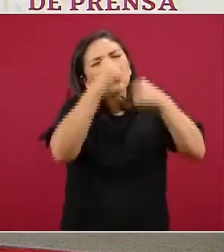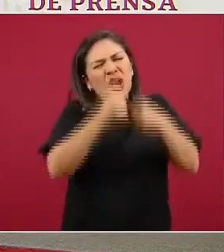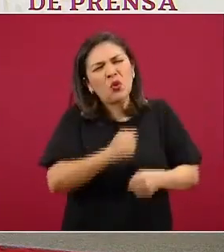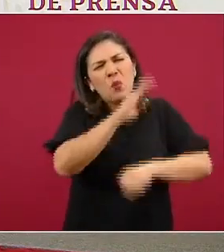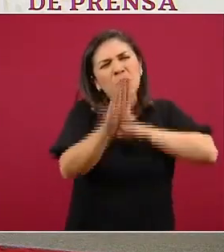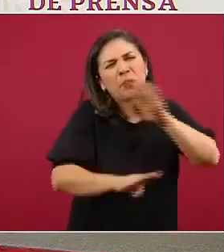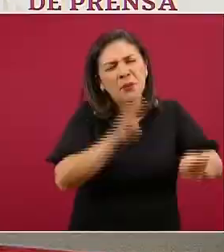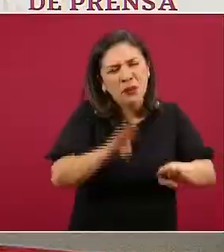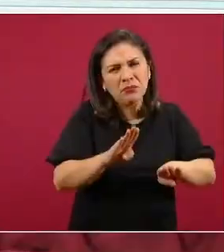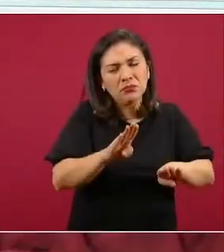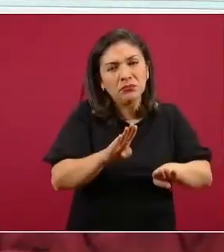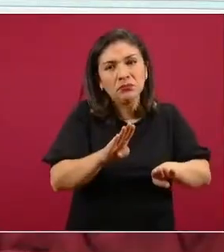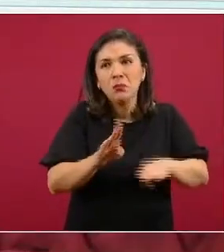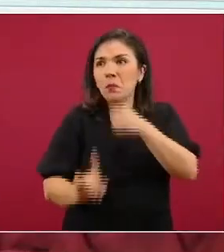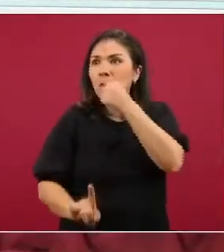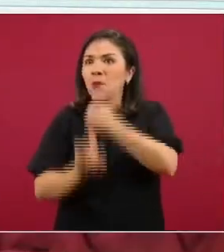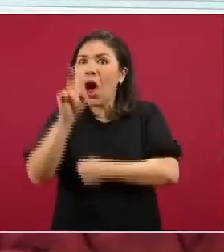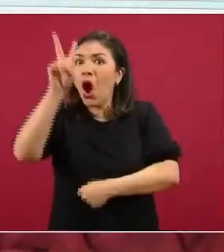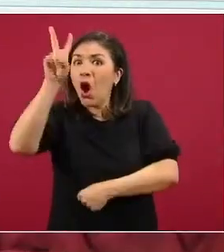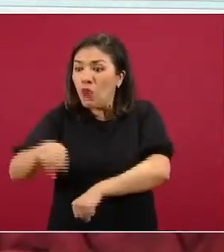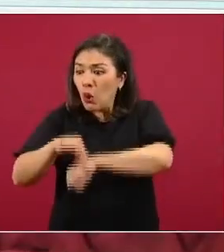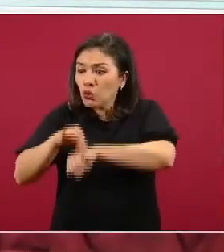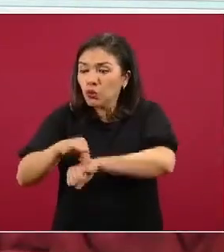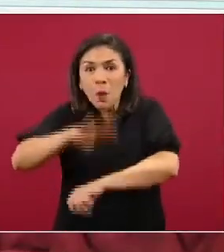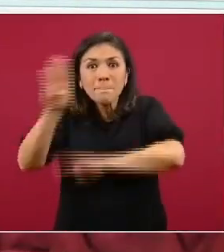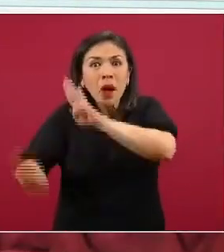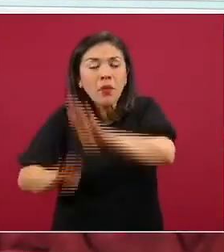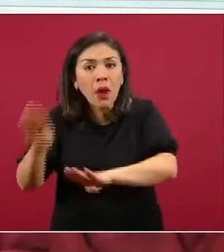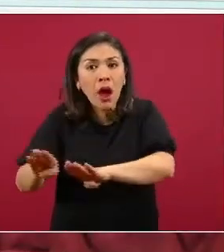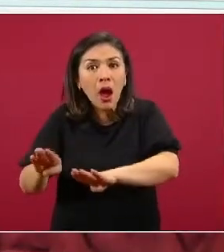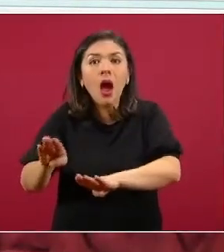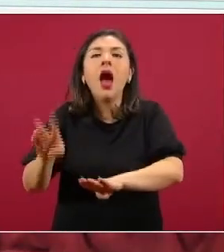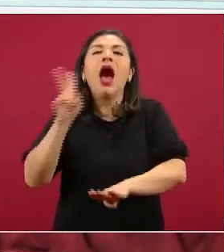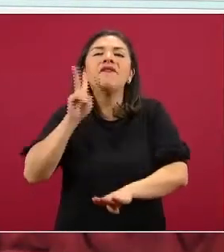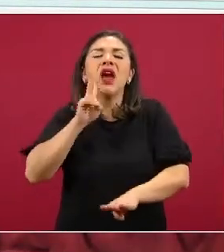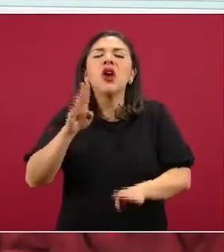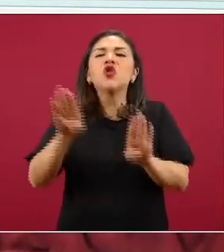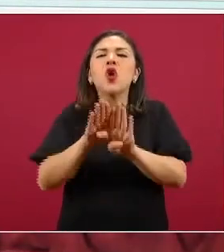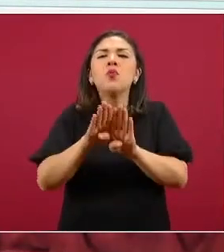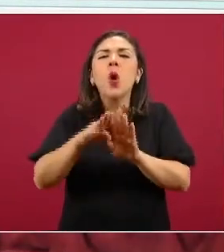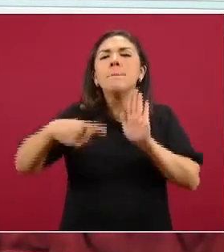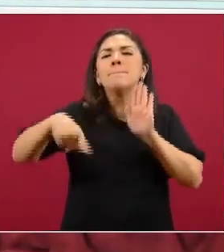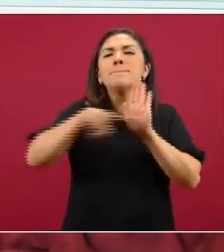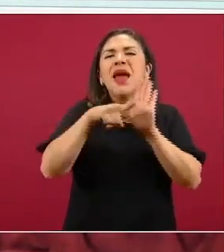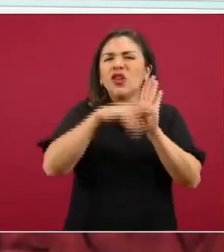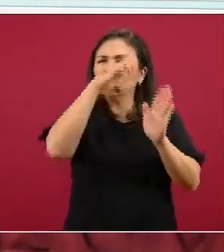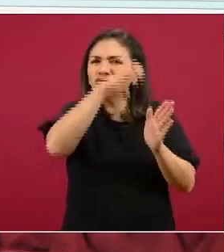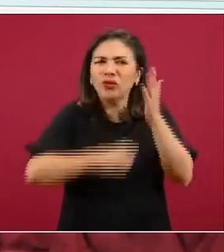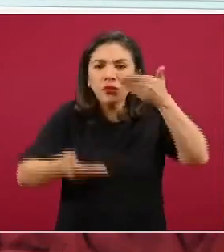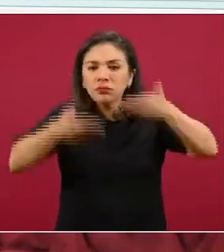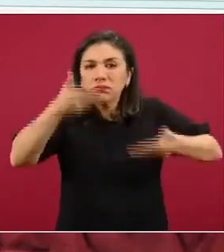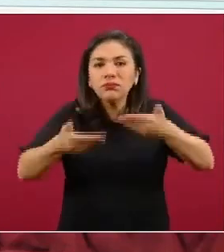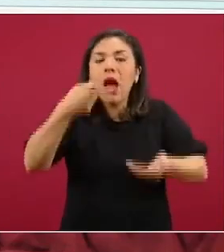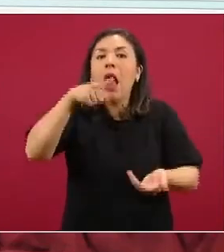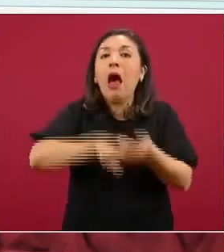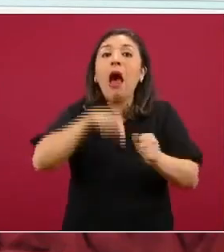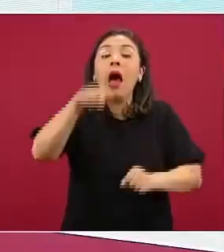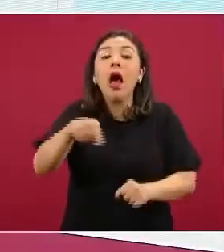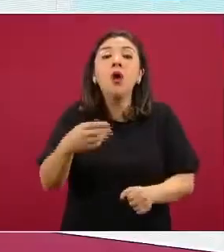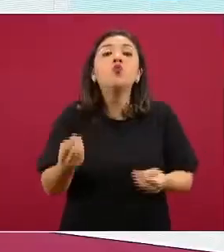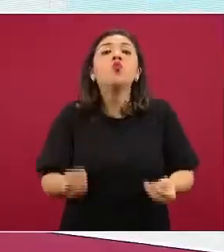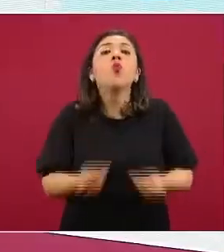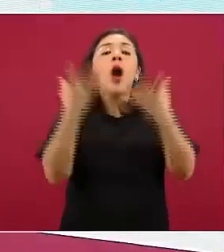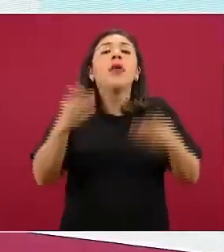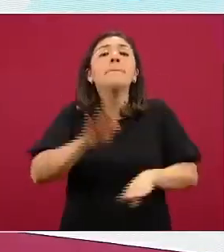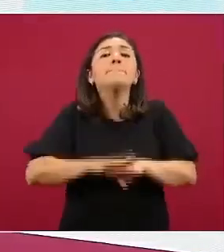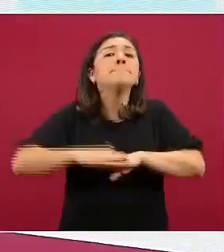el exceso de mortalidad. Son todas las muertes que están en exceso de lo que se está observando este año 2020 con